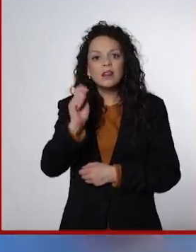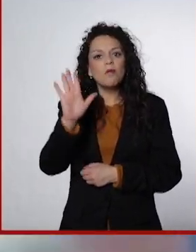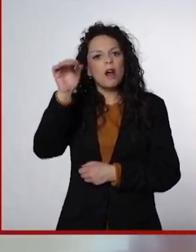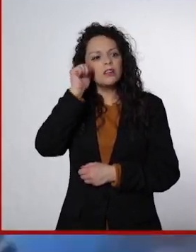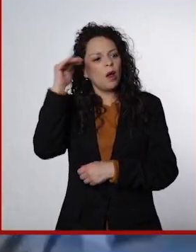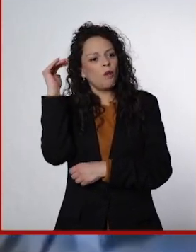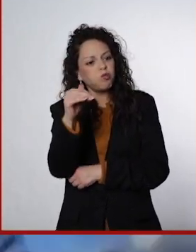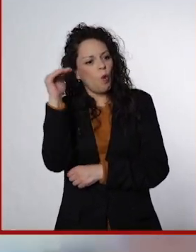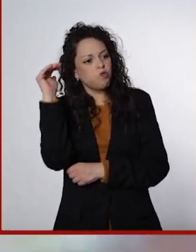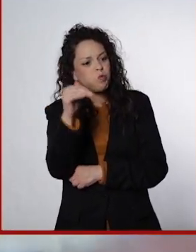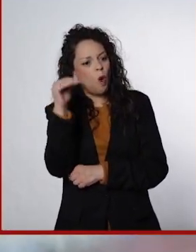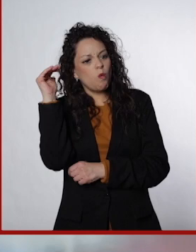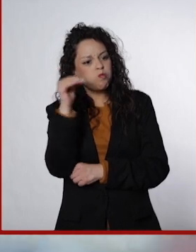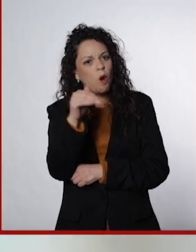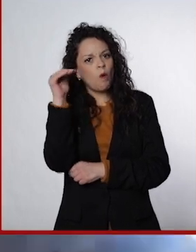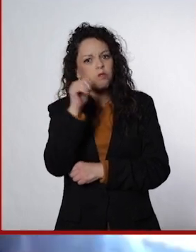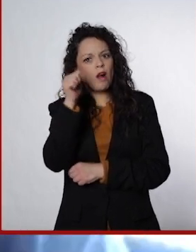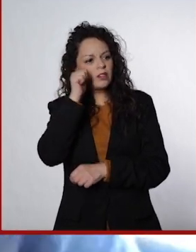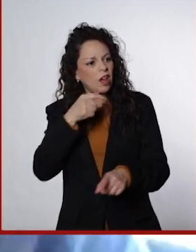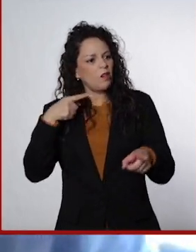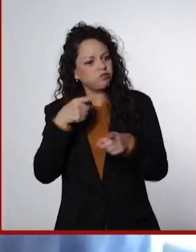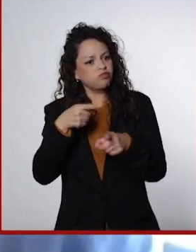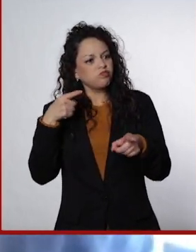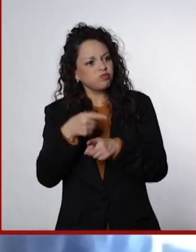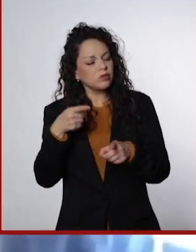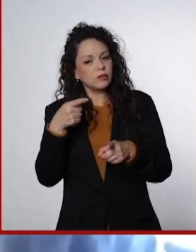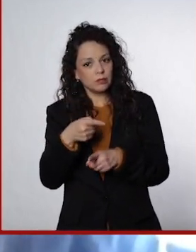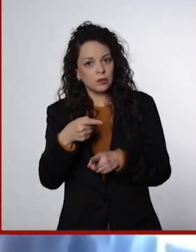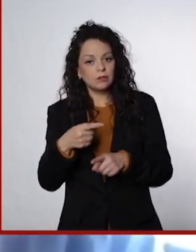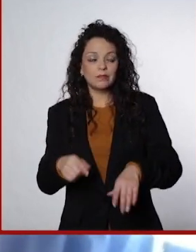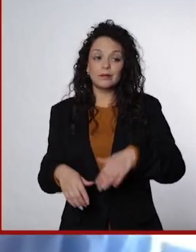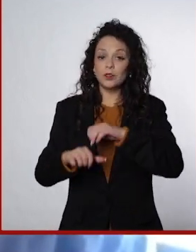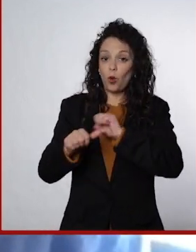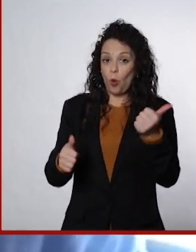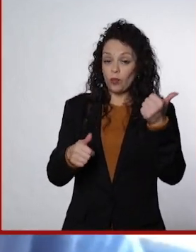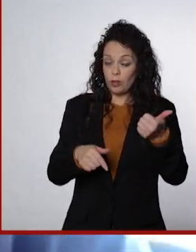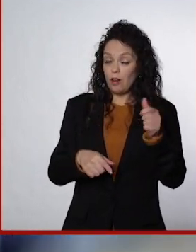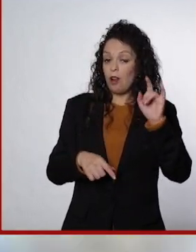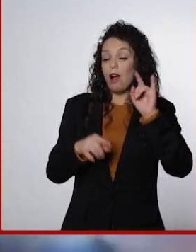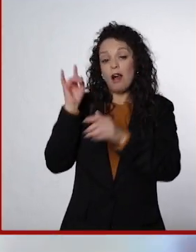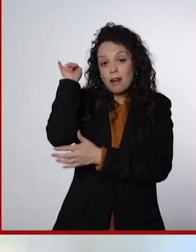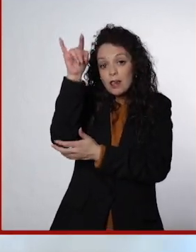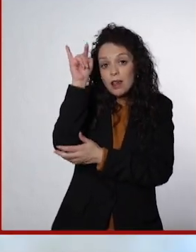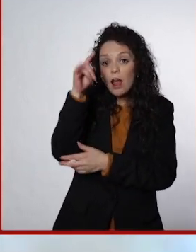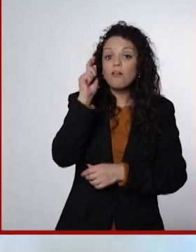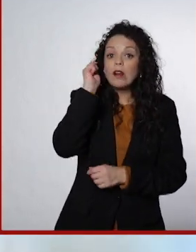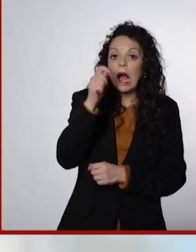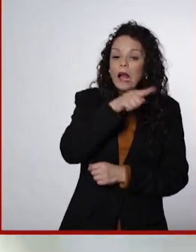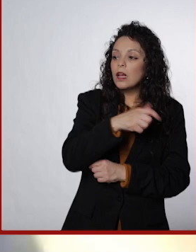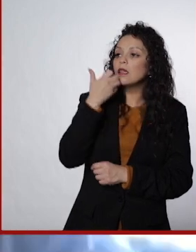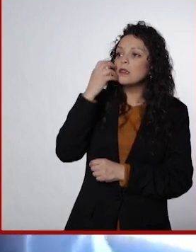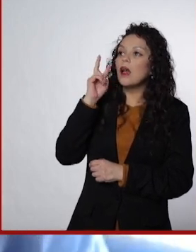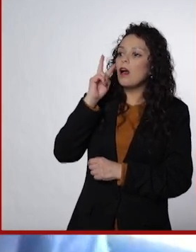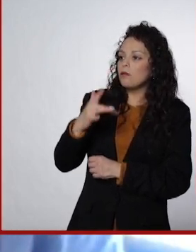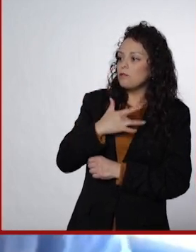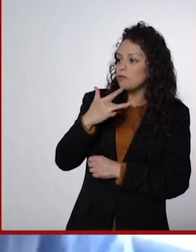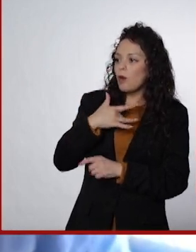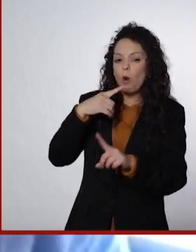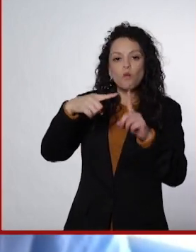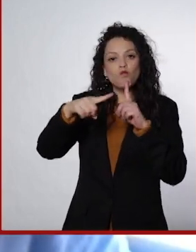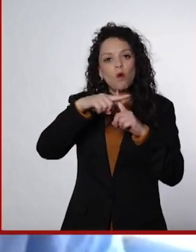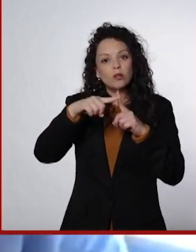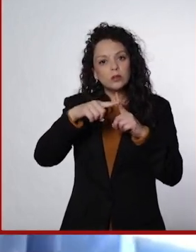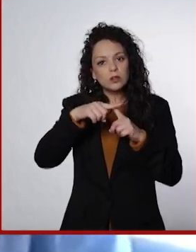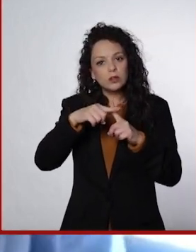acusatorio, punitivo, juicioso, y esta busca sentimientos y necesidades. Este escucha para responder y esta escucha